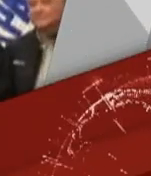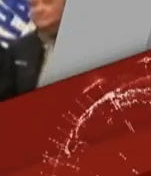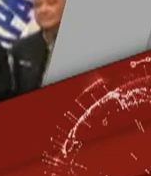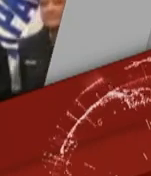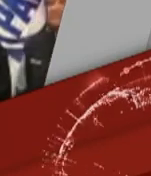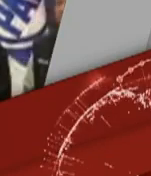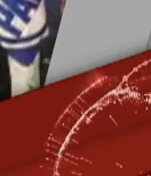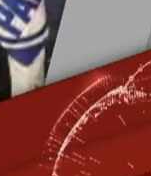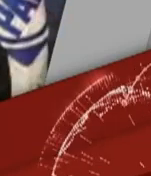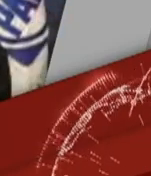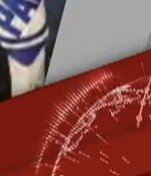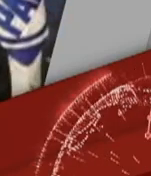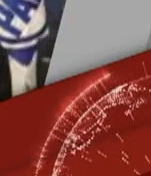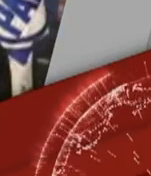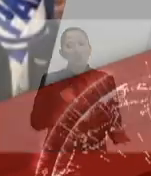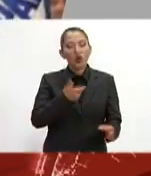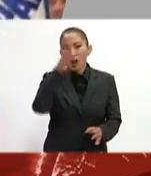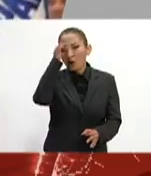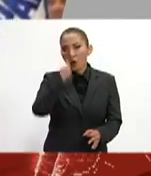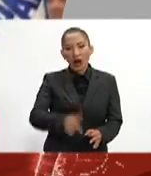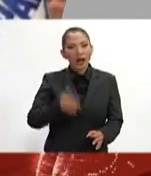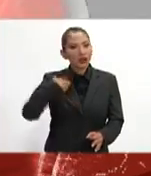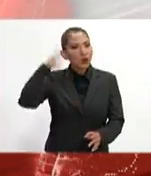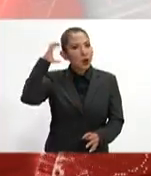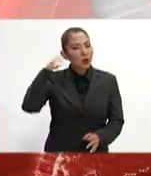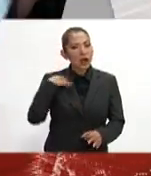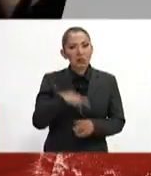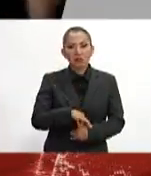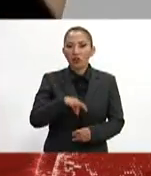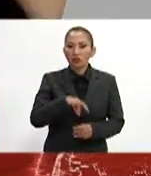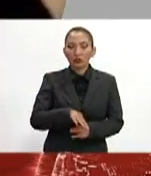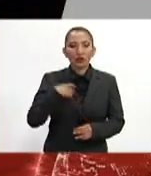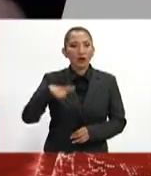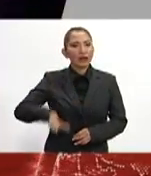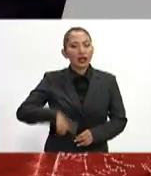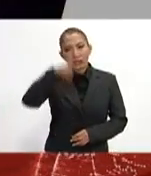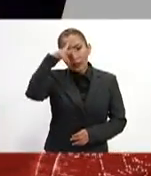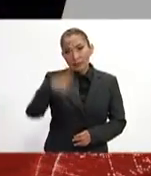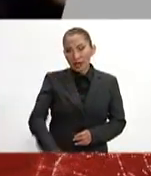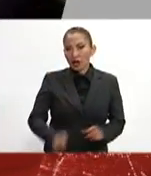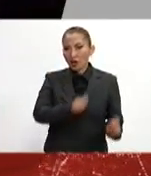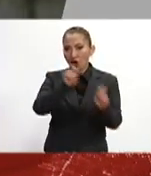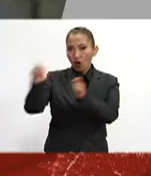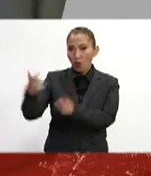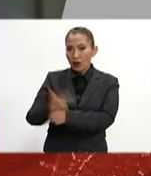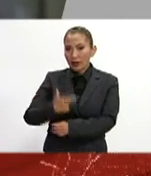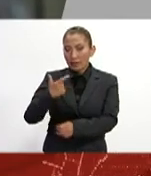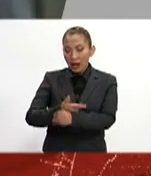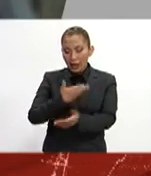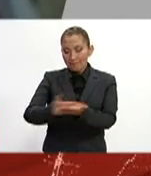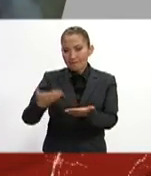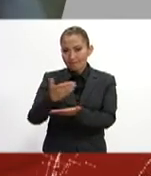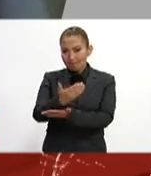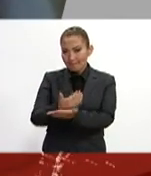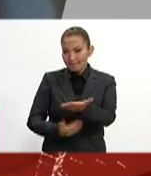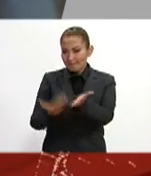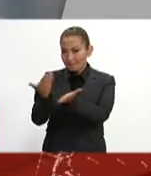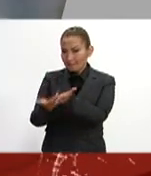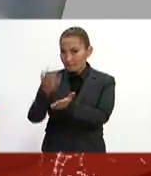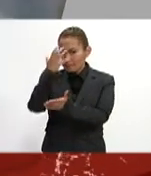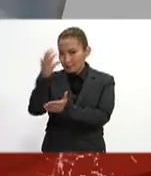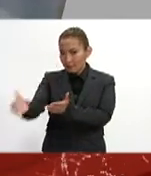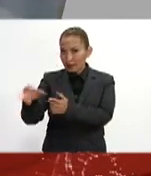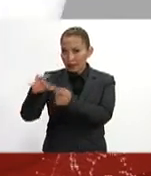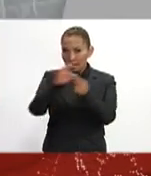El PAN anuncia que impugnará las elecciones en Coahuila. El gobierno de México entregó a Guatemala la solicitud formal de extradición